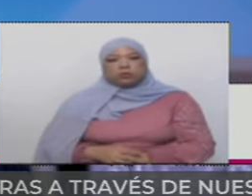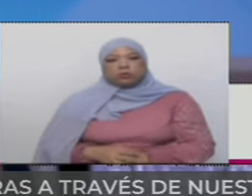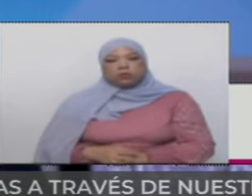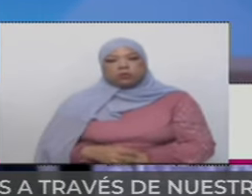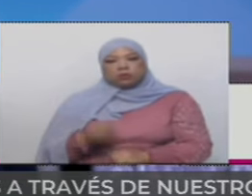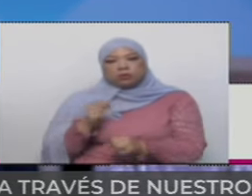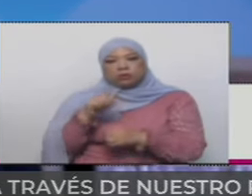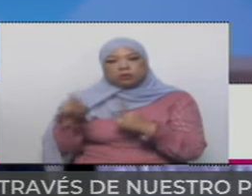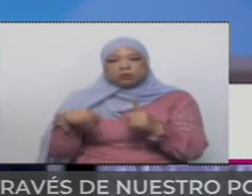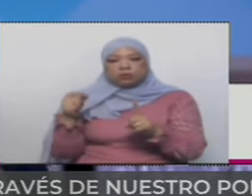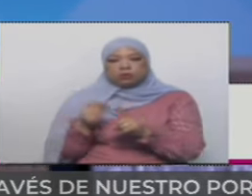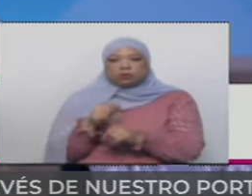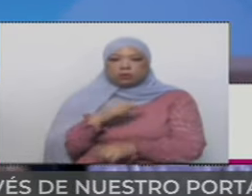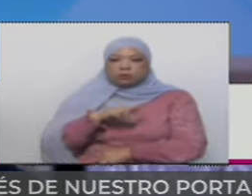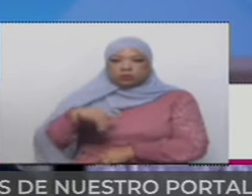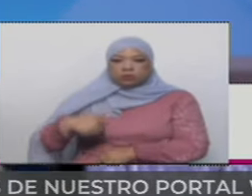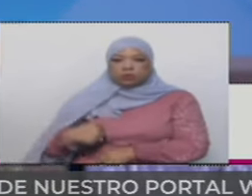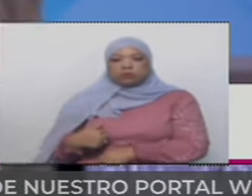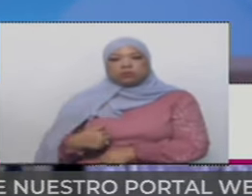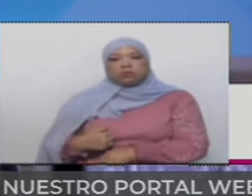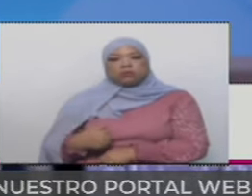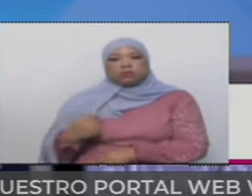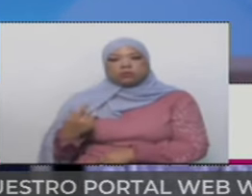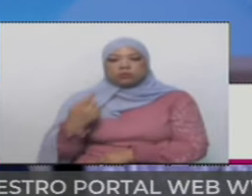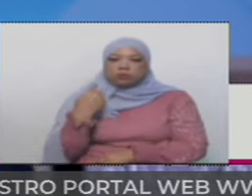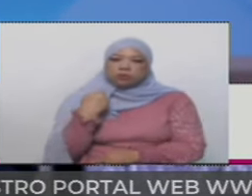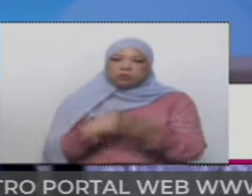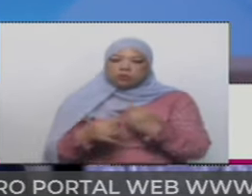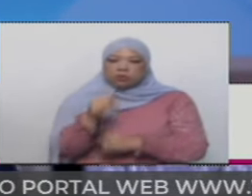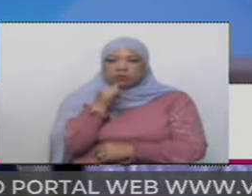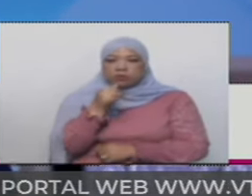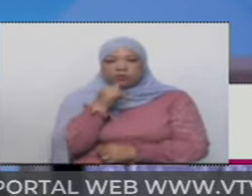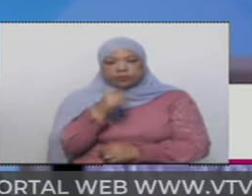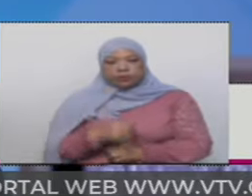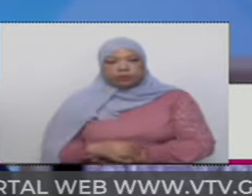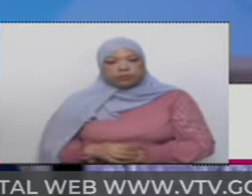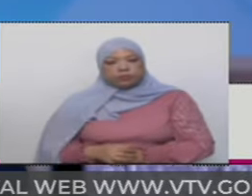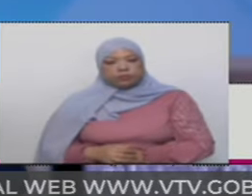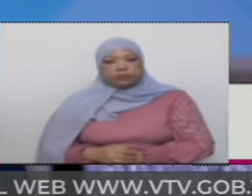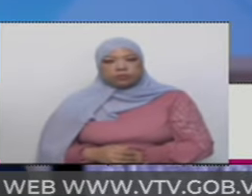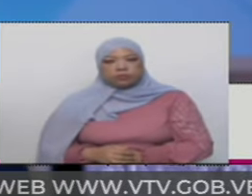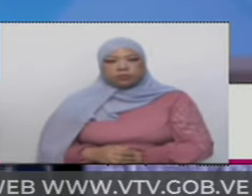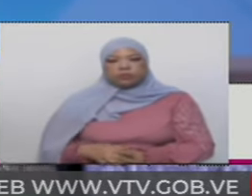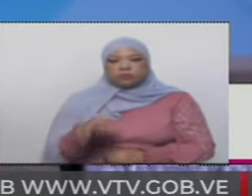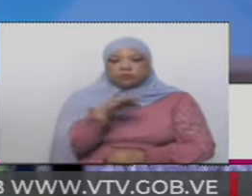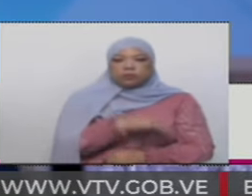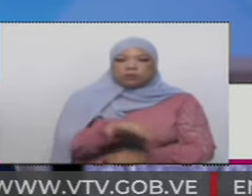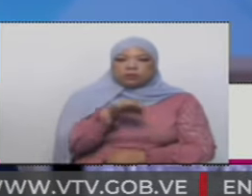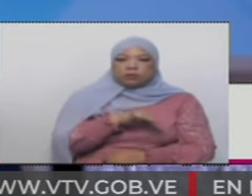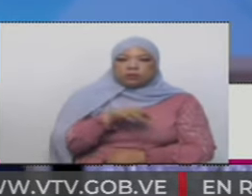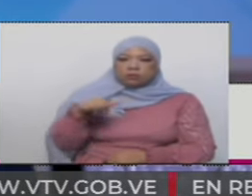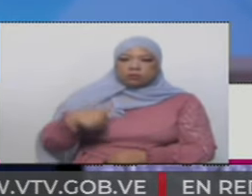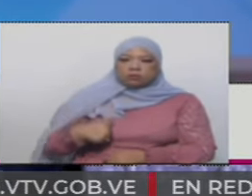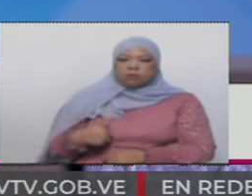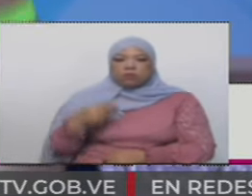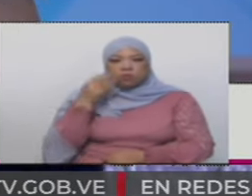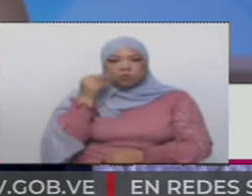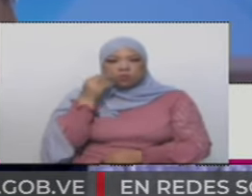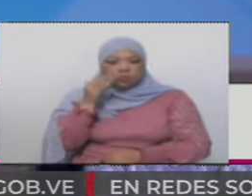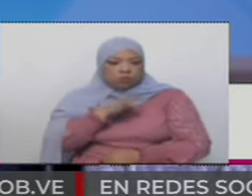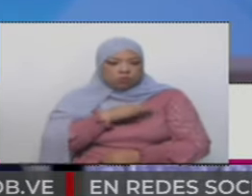empírico por dentro, en el cual podemos crear. Y si es algo para que la empresa